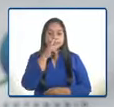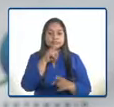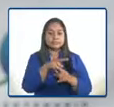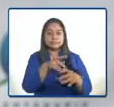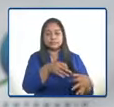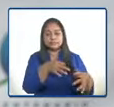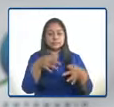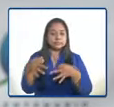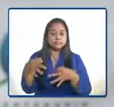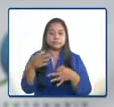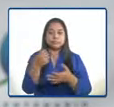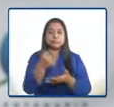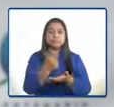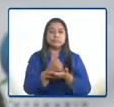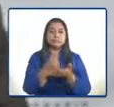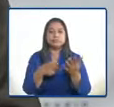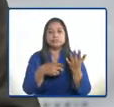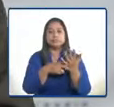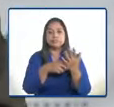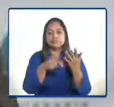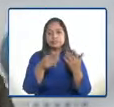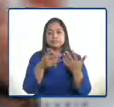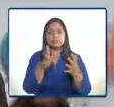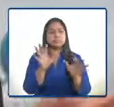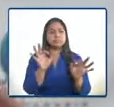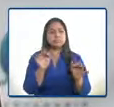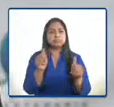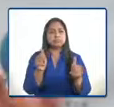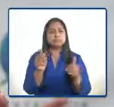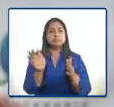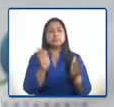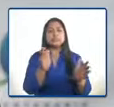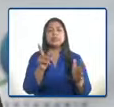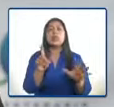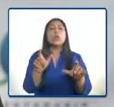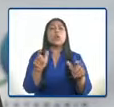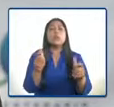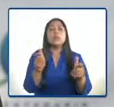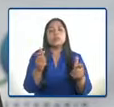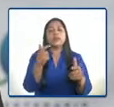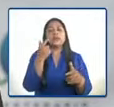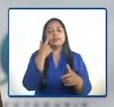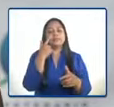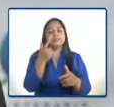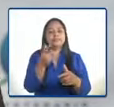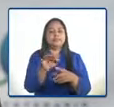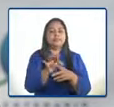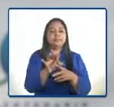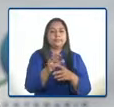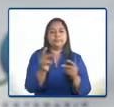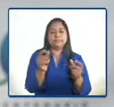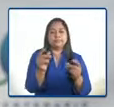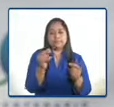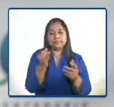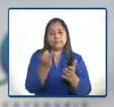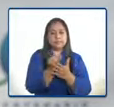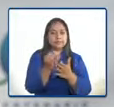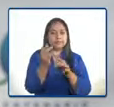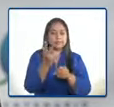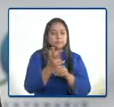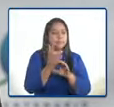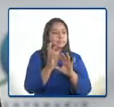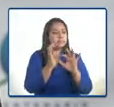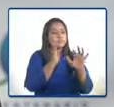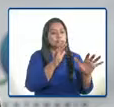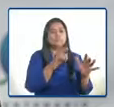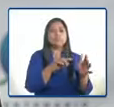vigencia de los pasaportes, al cual ha funcionado muy bien. ¿Cómo funciona? Funciona muy rápido. Lo que quiere el Instituto Guatemalteco de Migración es tener